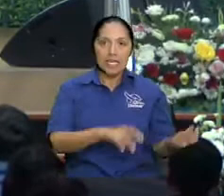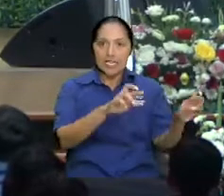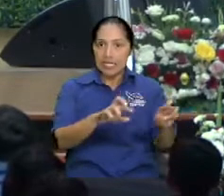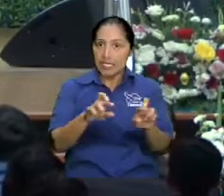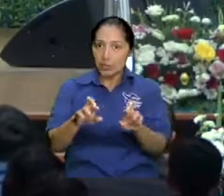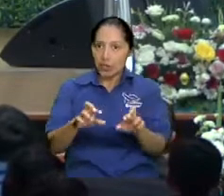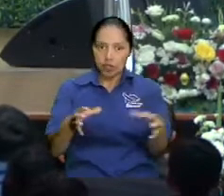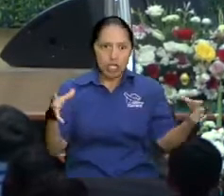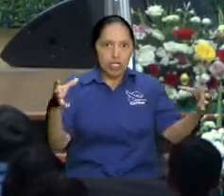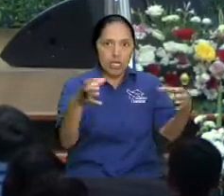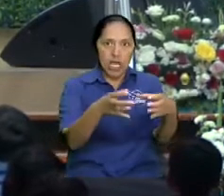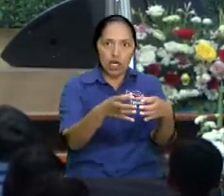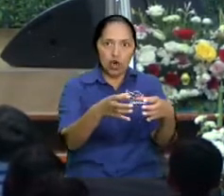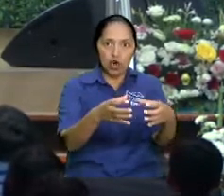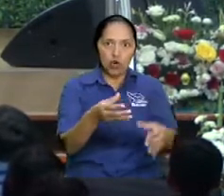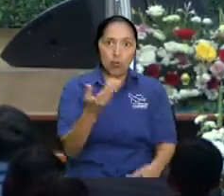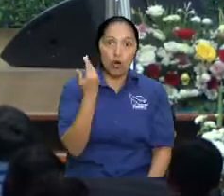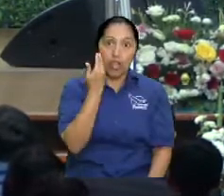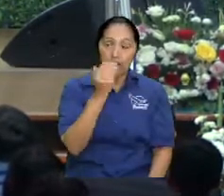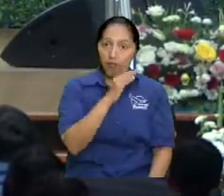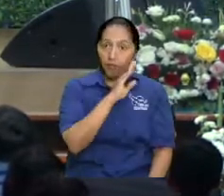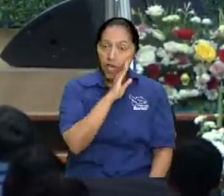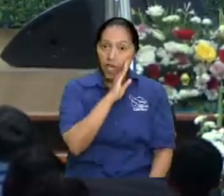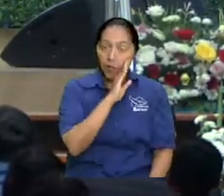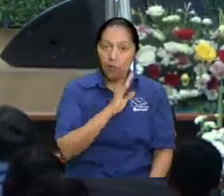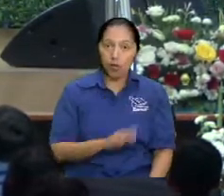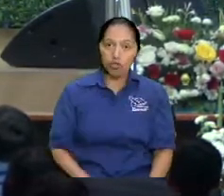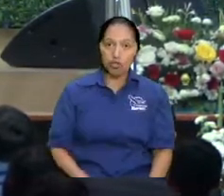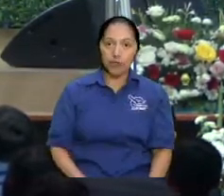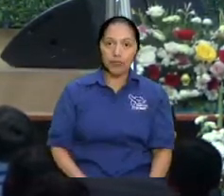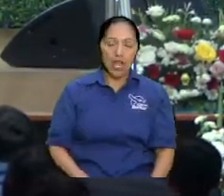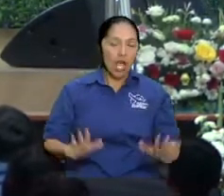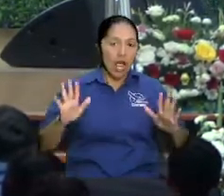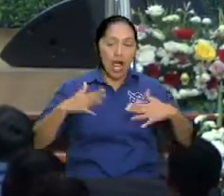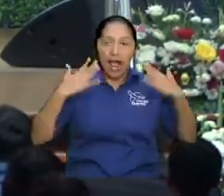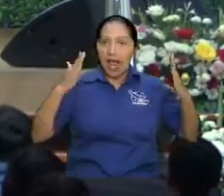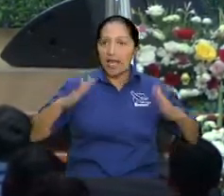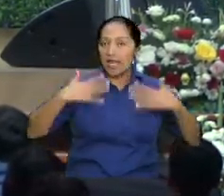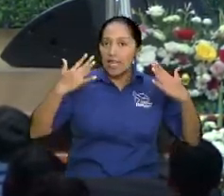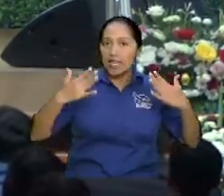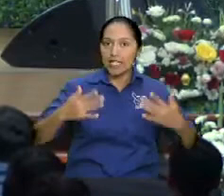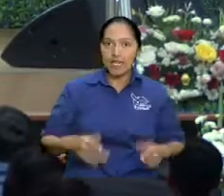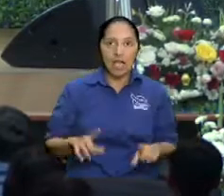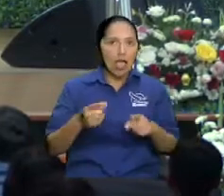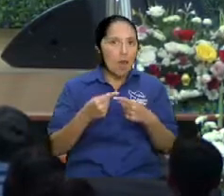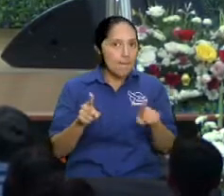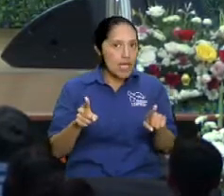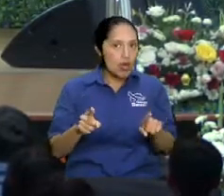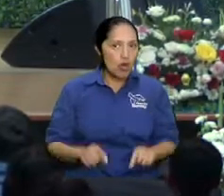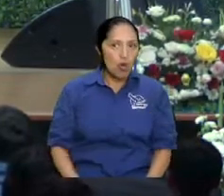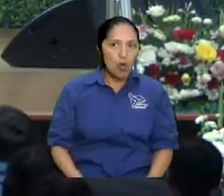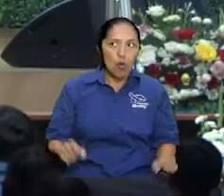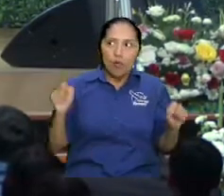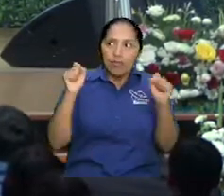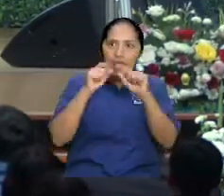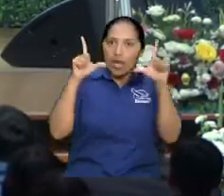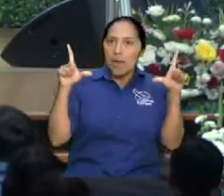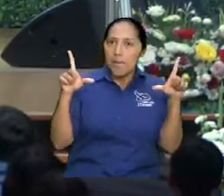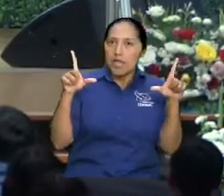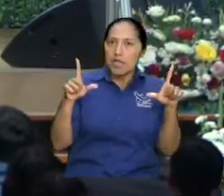y estaban felices. Y yo me imagino que hasta aleluya gritaban. Y de repente uno de ellos dijo, ah,